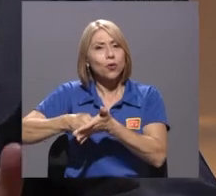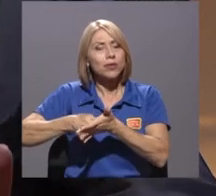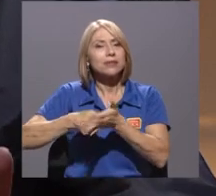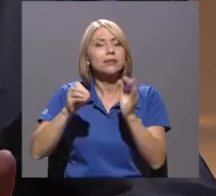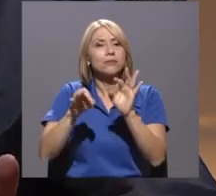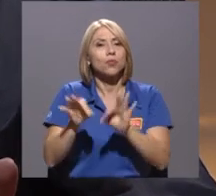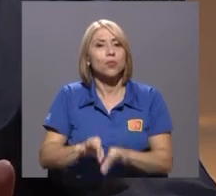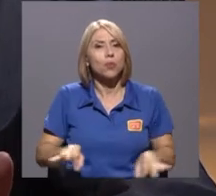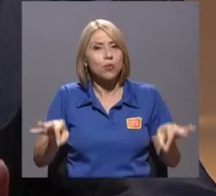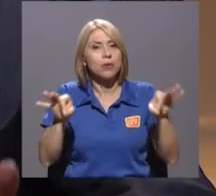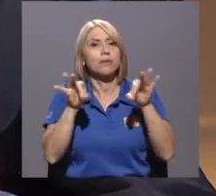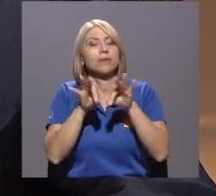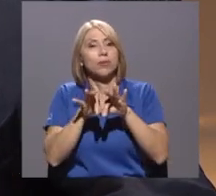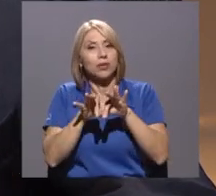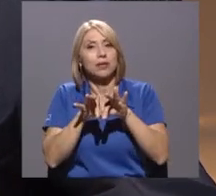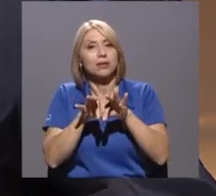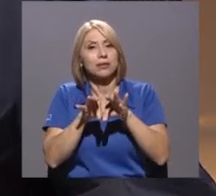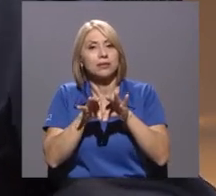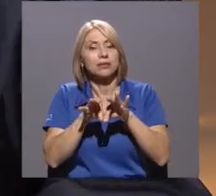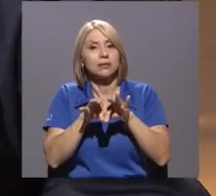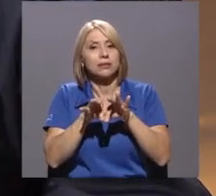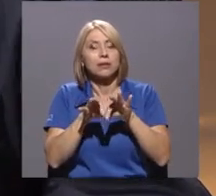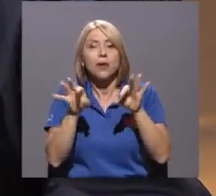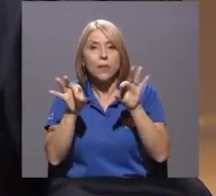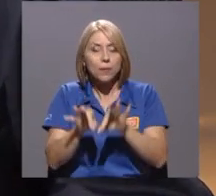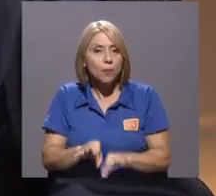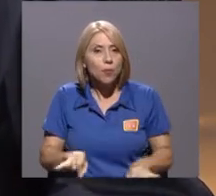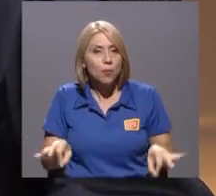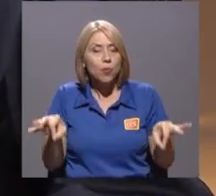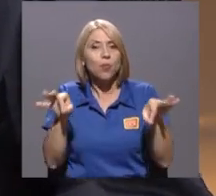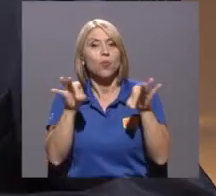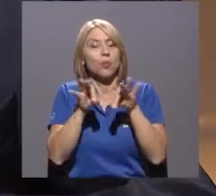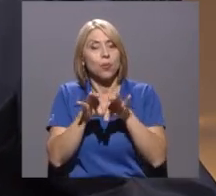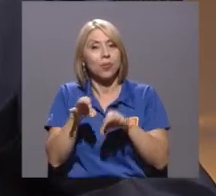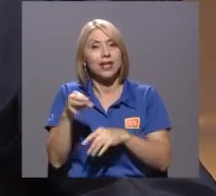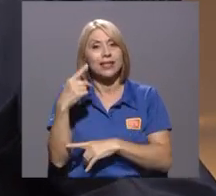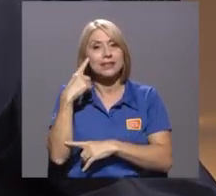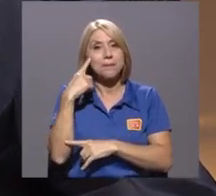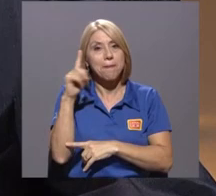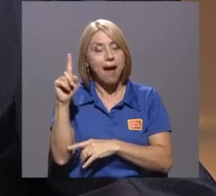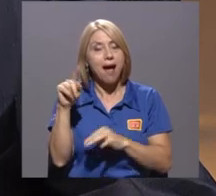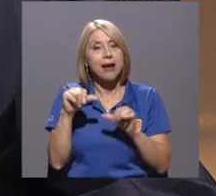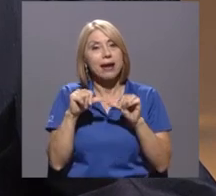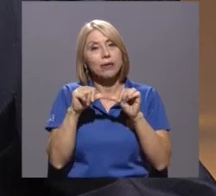importantes muy importantes pagar 29